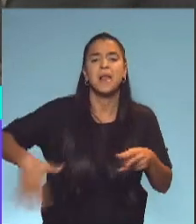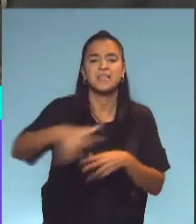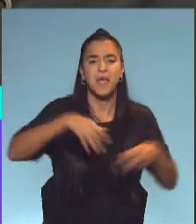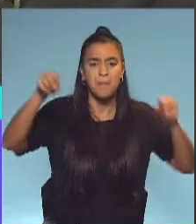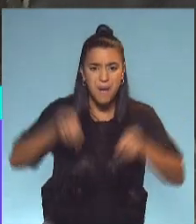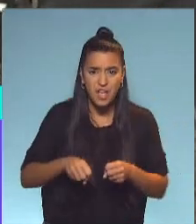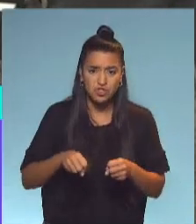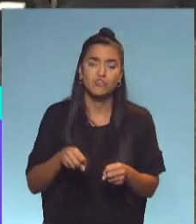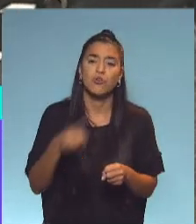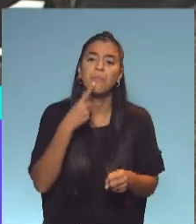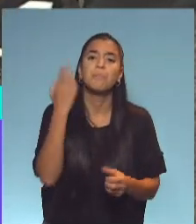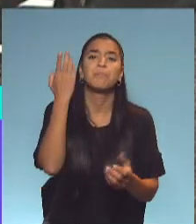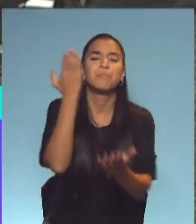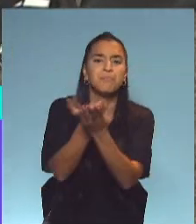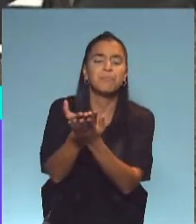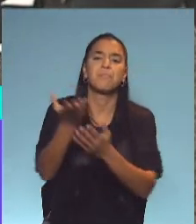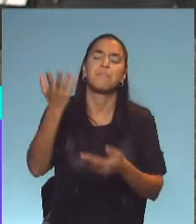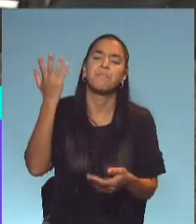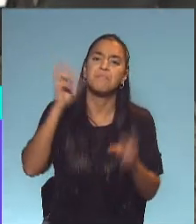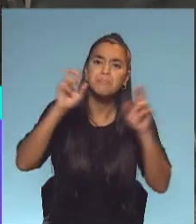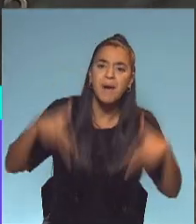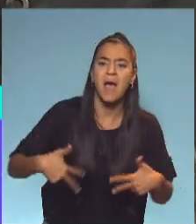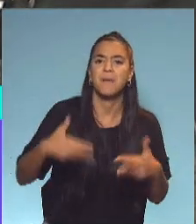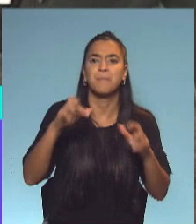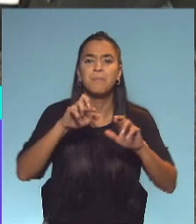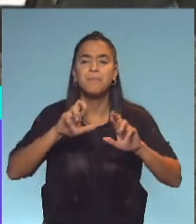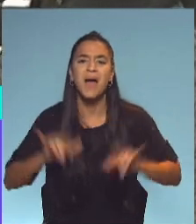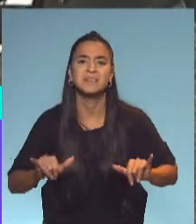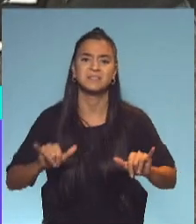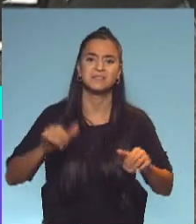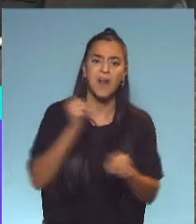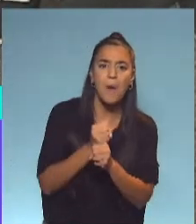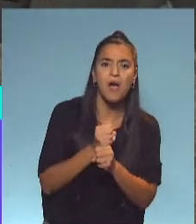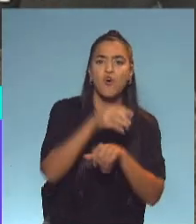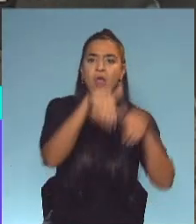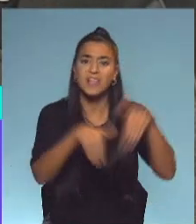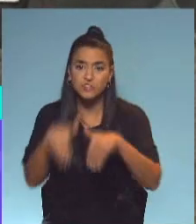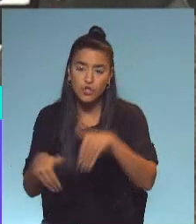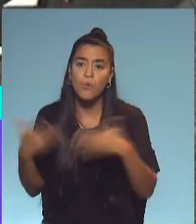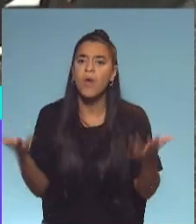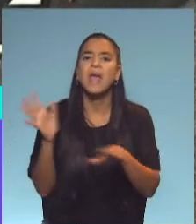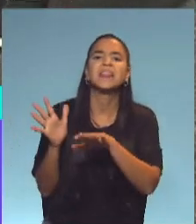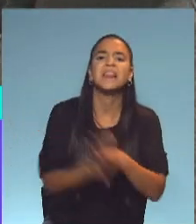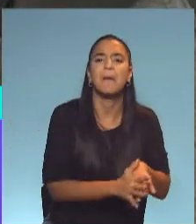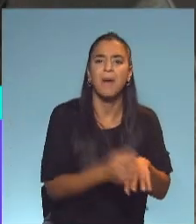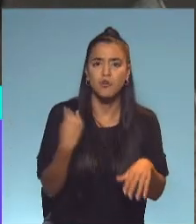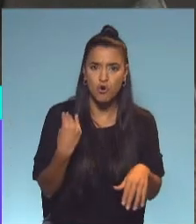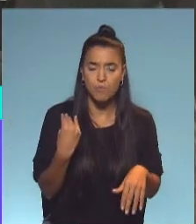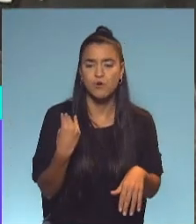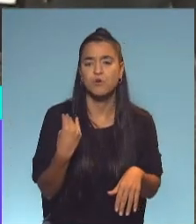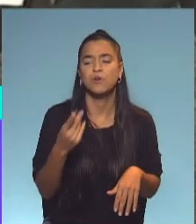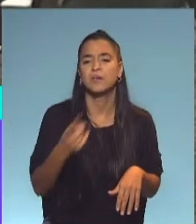la gente que pedía pan, paz, trabajo, elecciones, fue tapada con un acto que